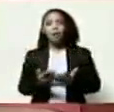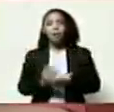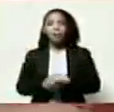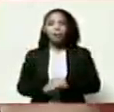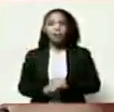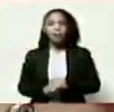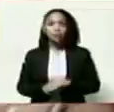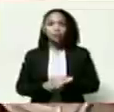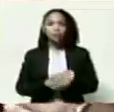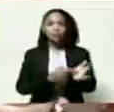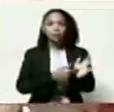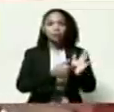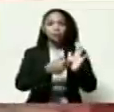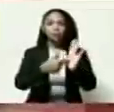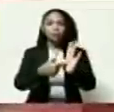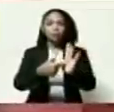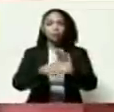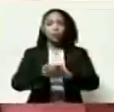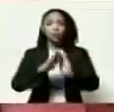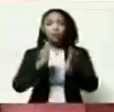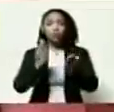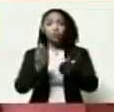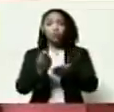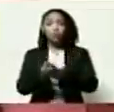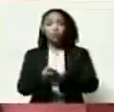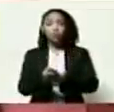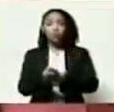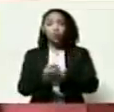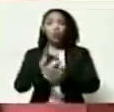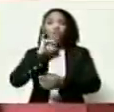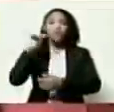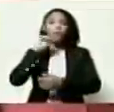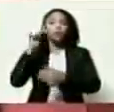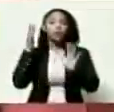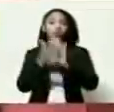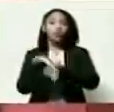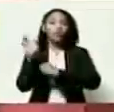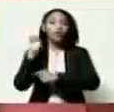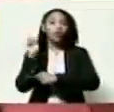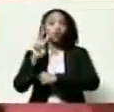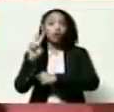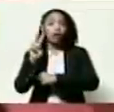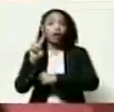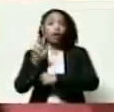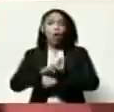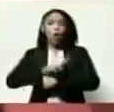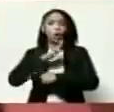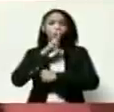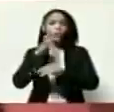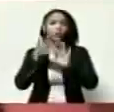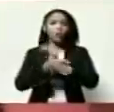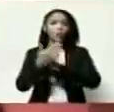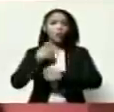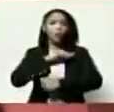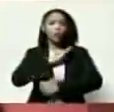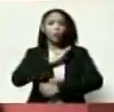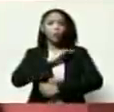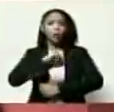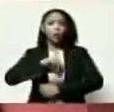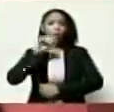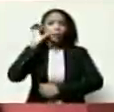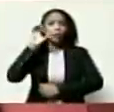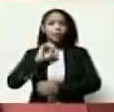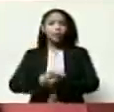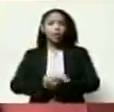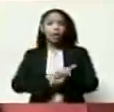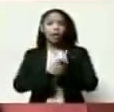se presentaban ante el mundo noticias sobre Venezuela, noticias terribles sobre nuestro país.